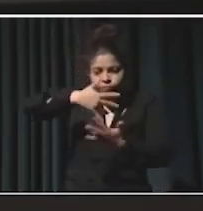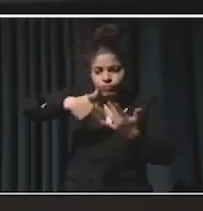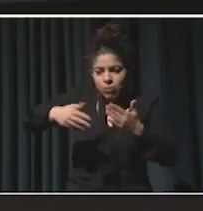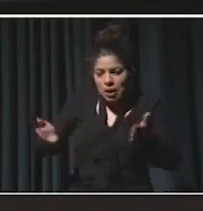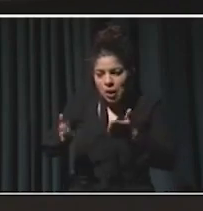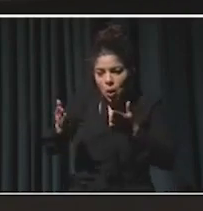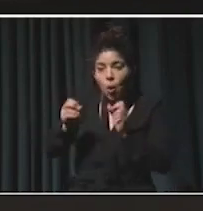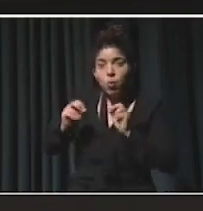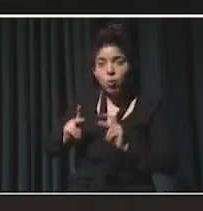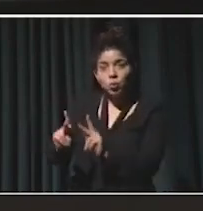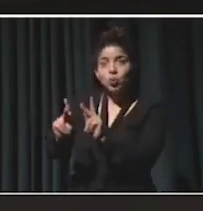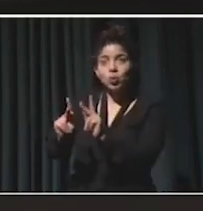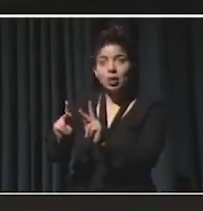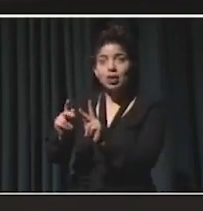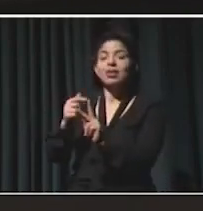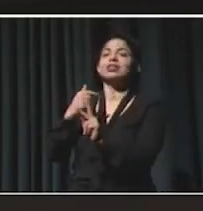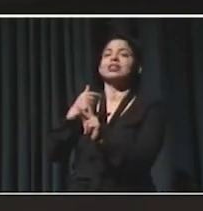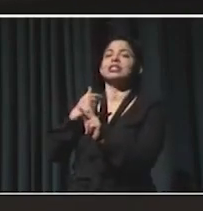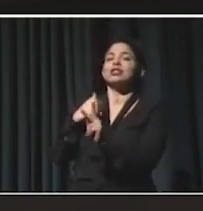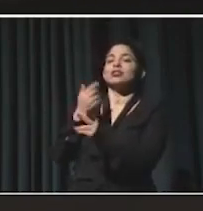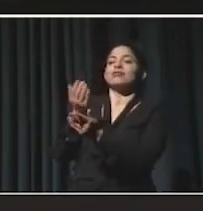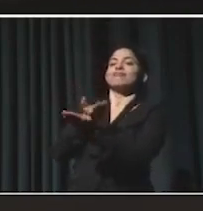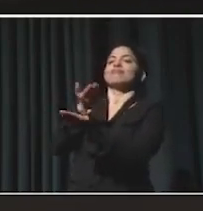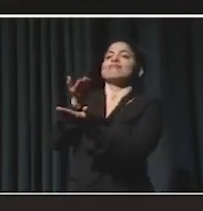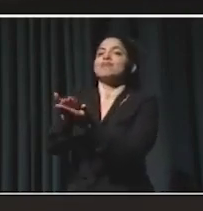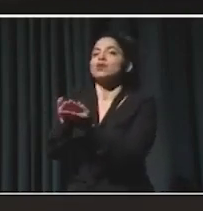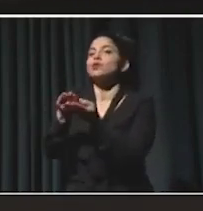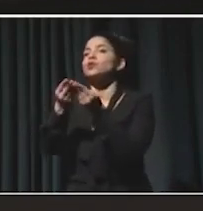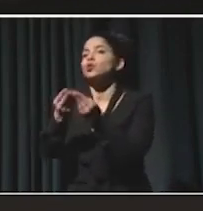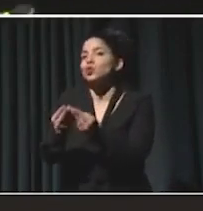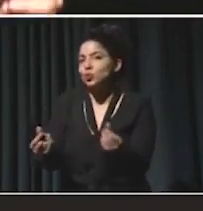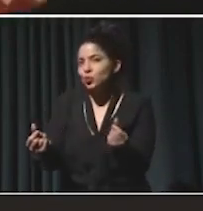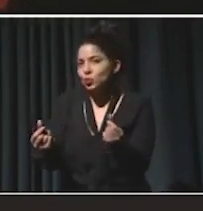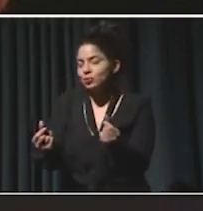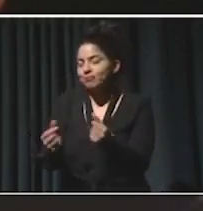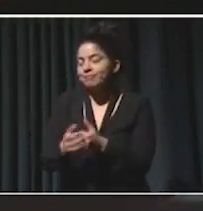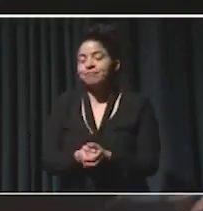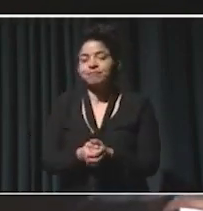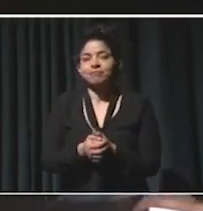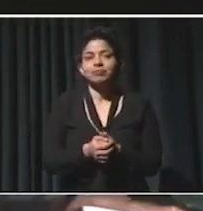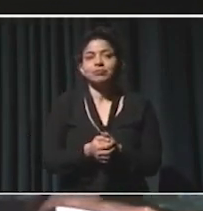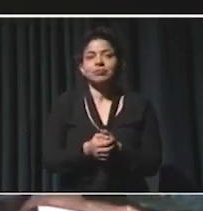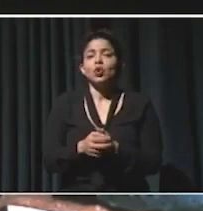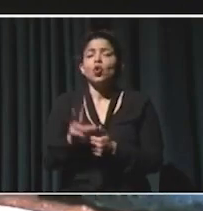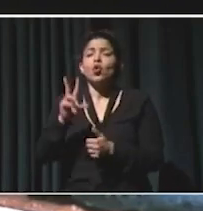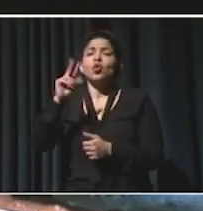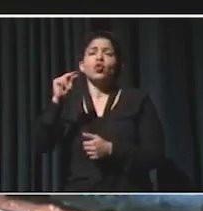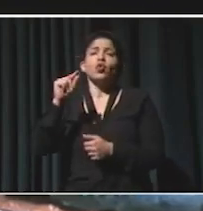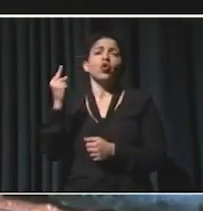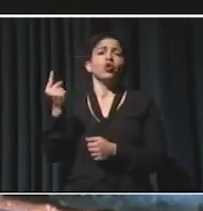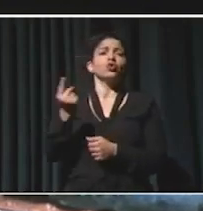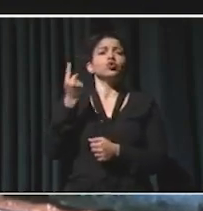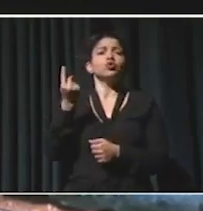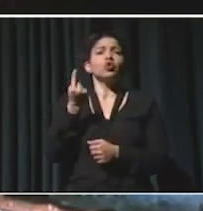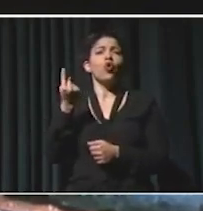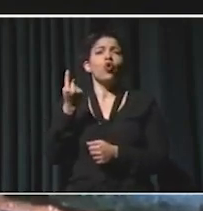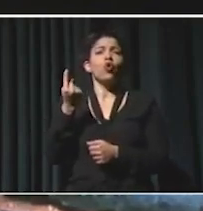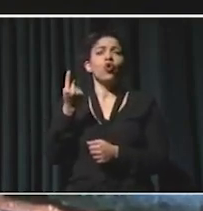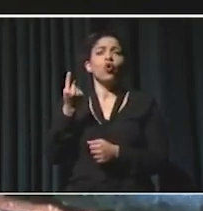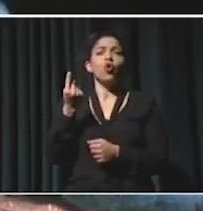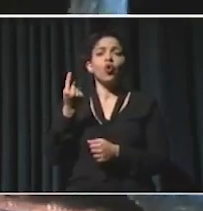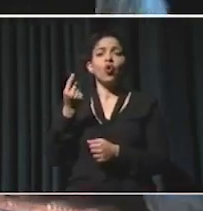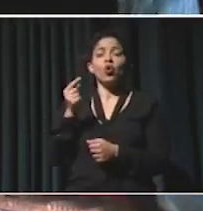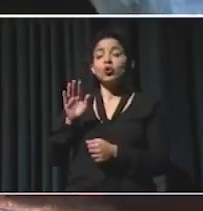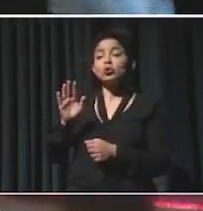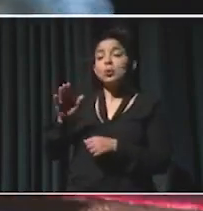me llevó a ofrecer a aportar una solución. Y no únicamente es transformar